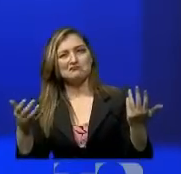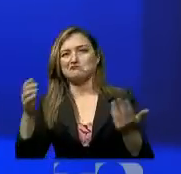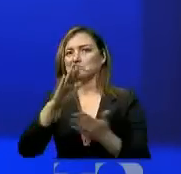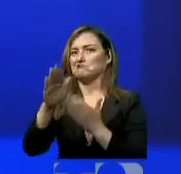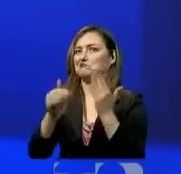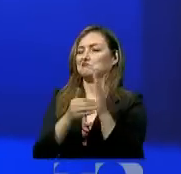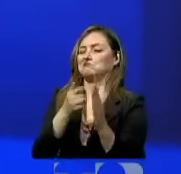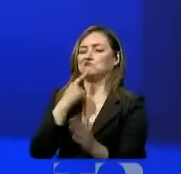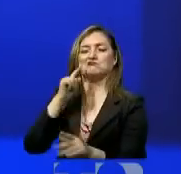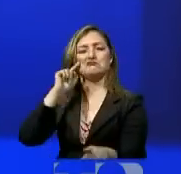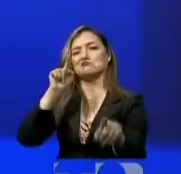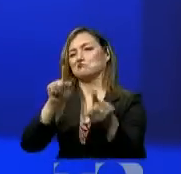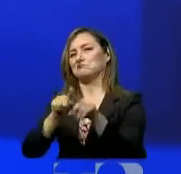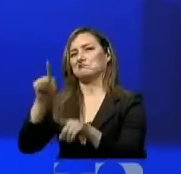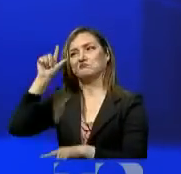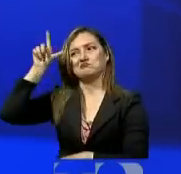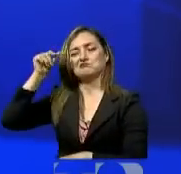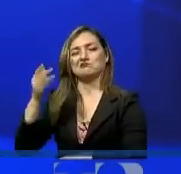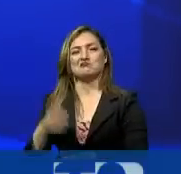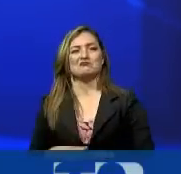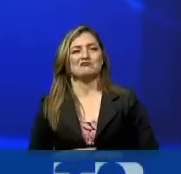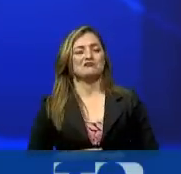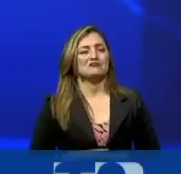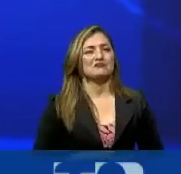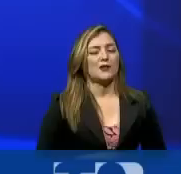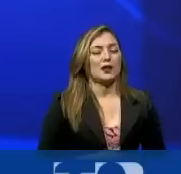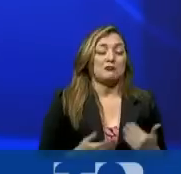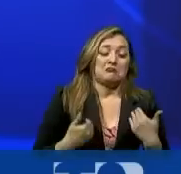Bueno, quien nos califica a nosotros es la norma